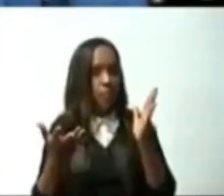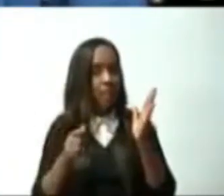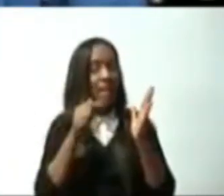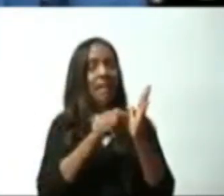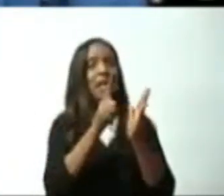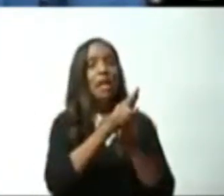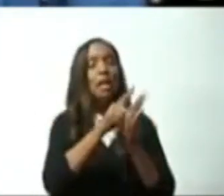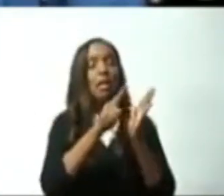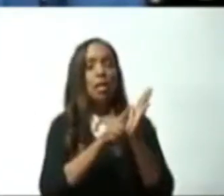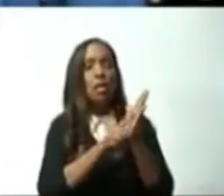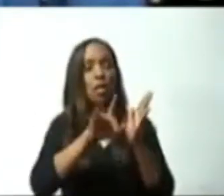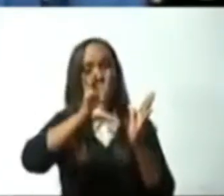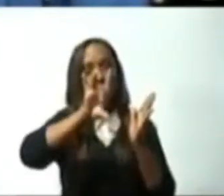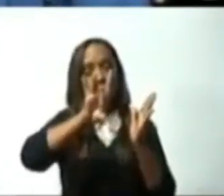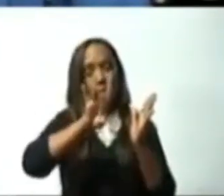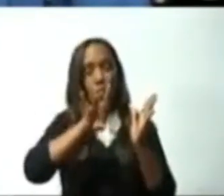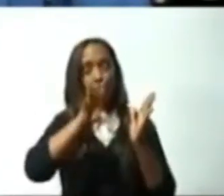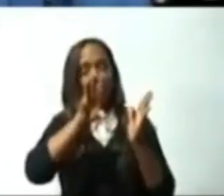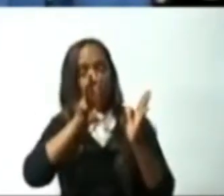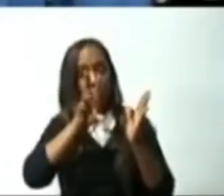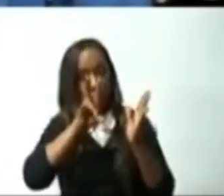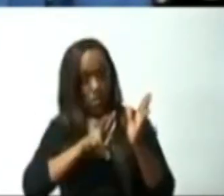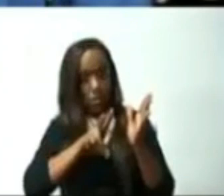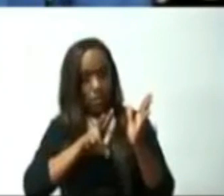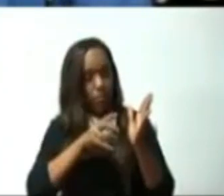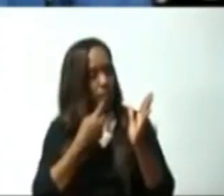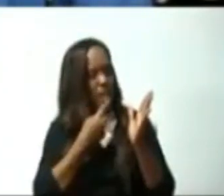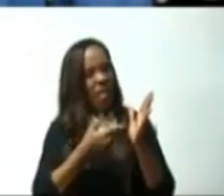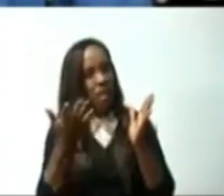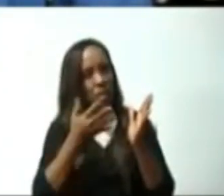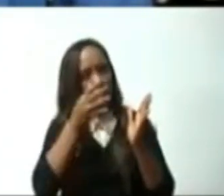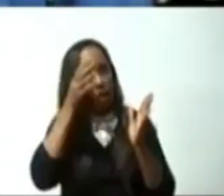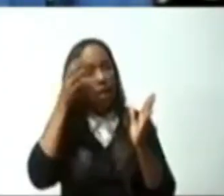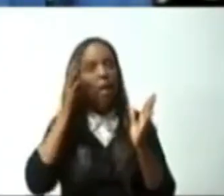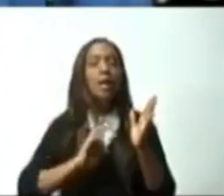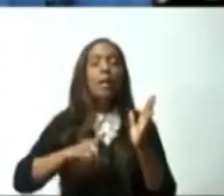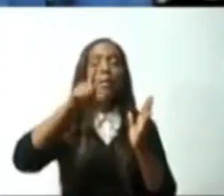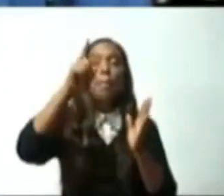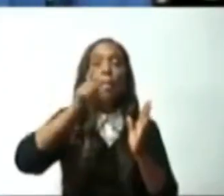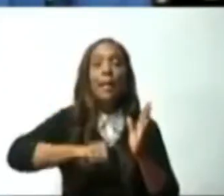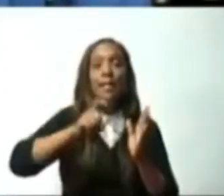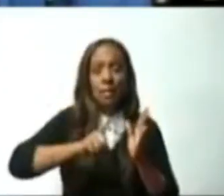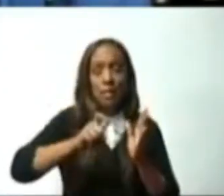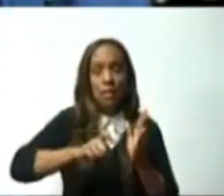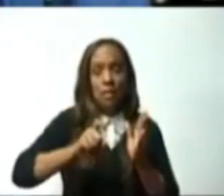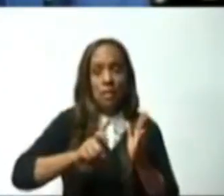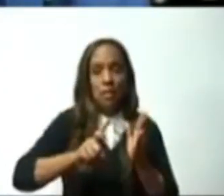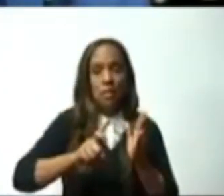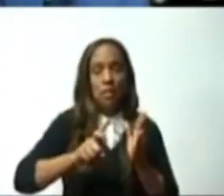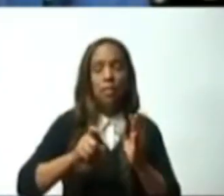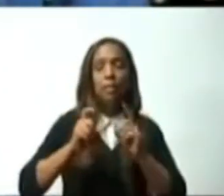87? Garantía patrimonial de rentabilidad mínima. Escuchen bien, compañeros diputados y